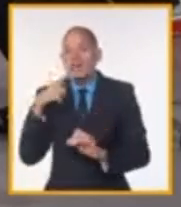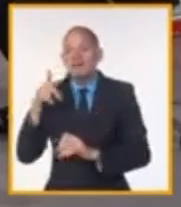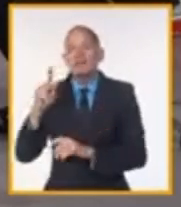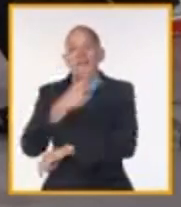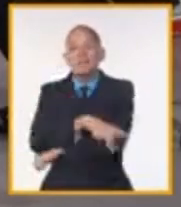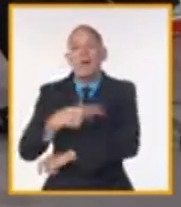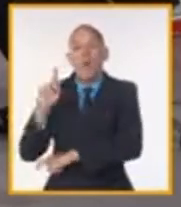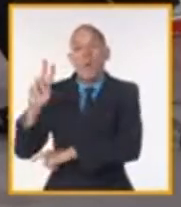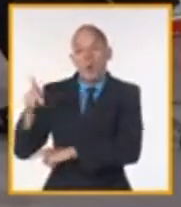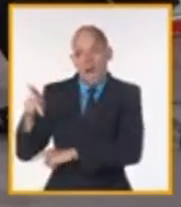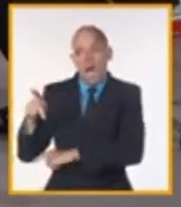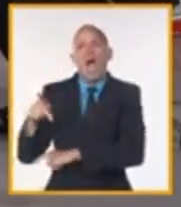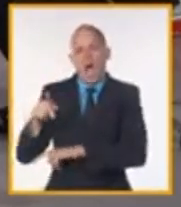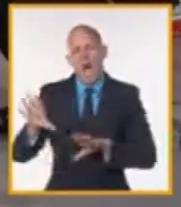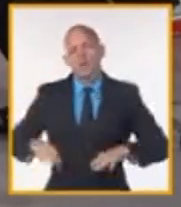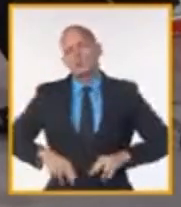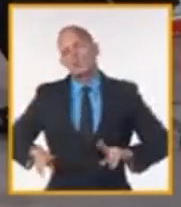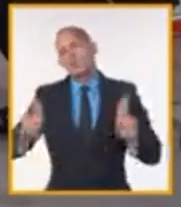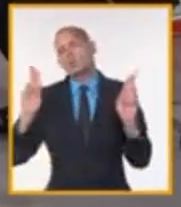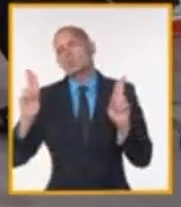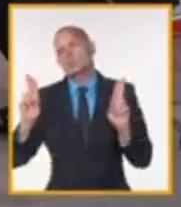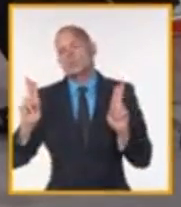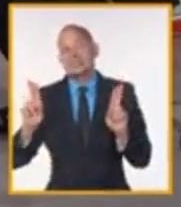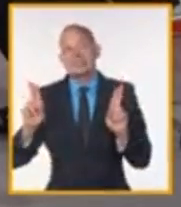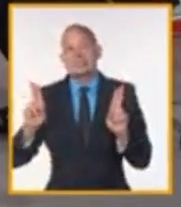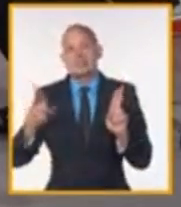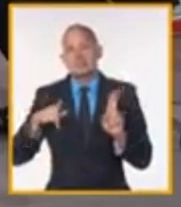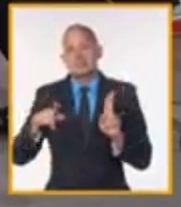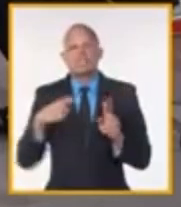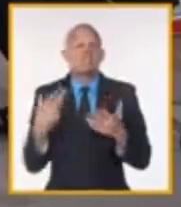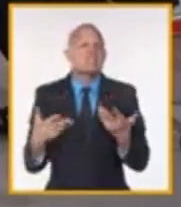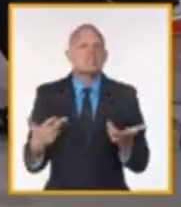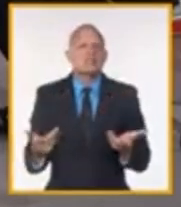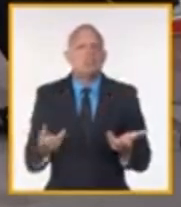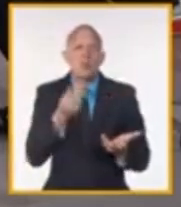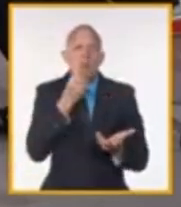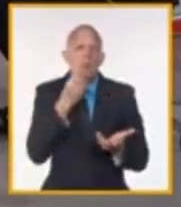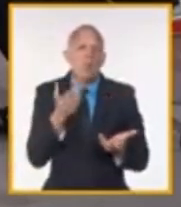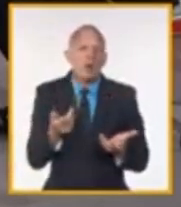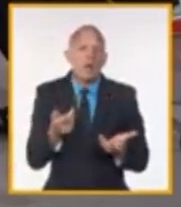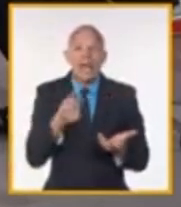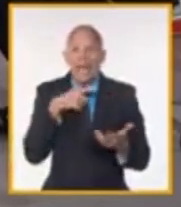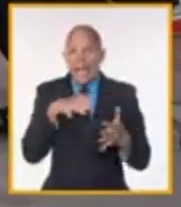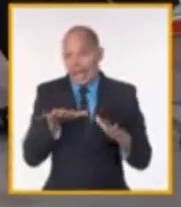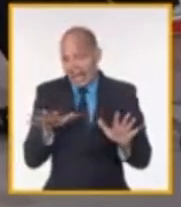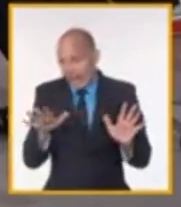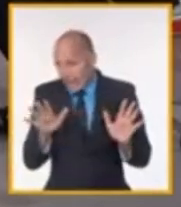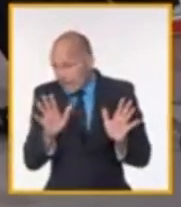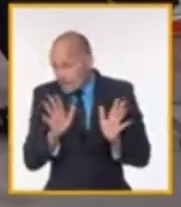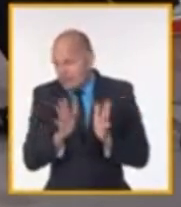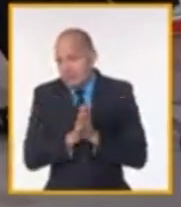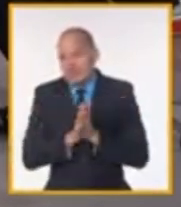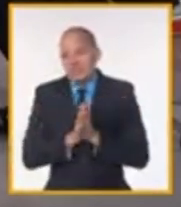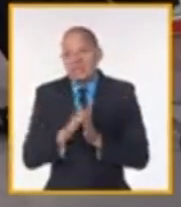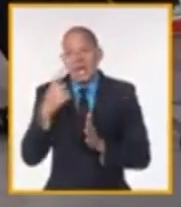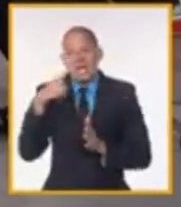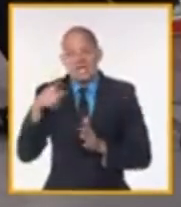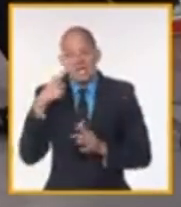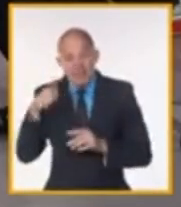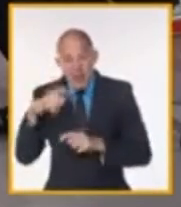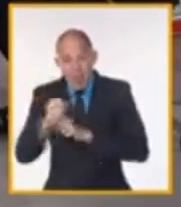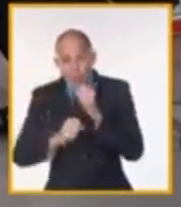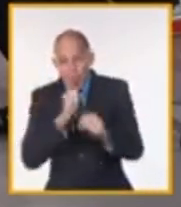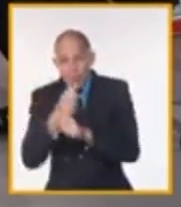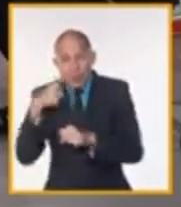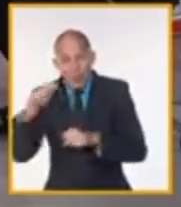Eh Esto Qué implicaciones pueden puede tener porque sin duda sería atacar la el el interior de Rusia el interior profundo vamos a